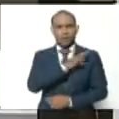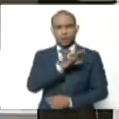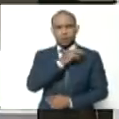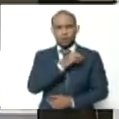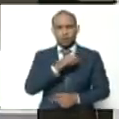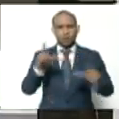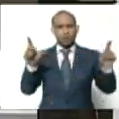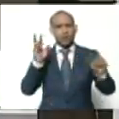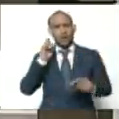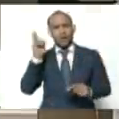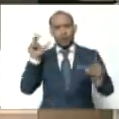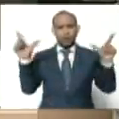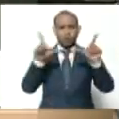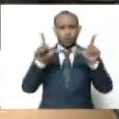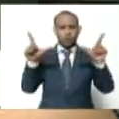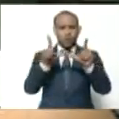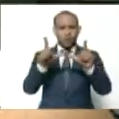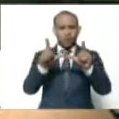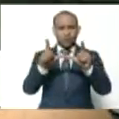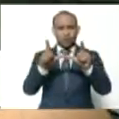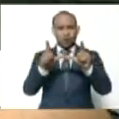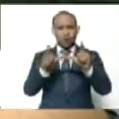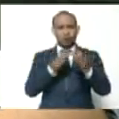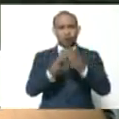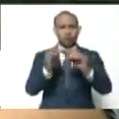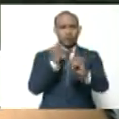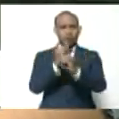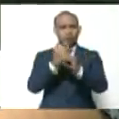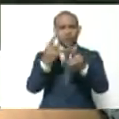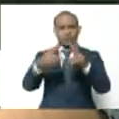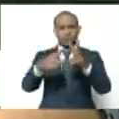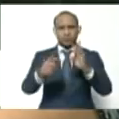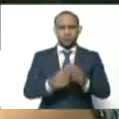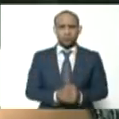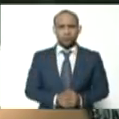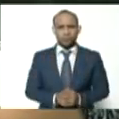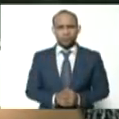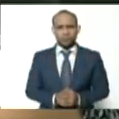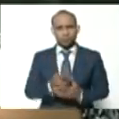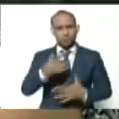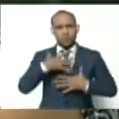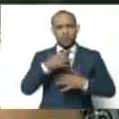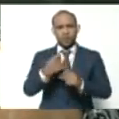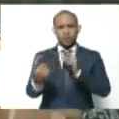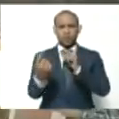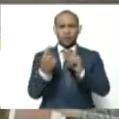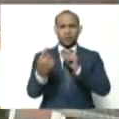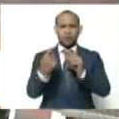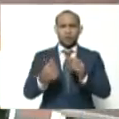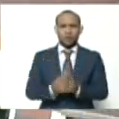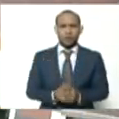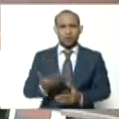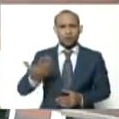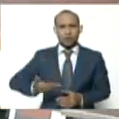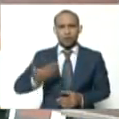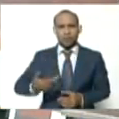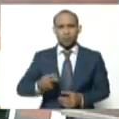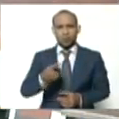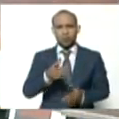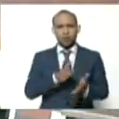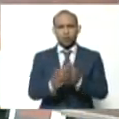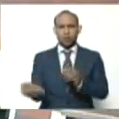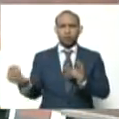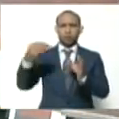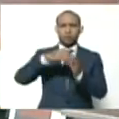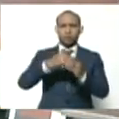en radio, televisión y medios electrónicos. Interesantísimo este debate. Aquí se va a agregar un capítulo